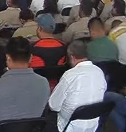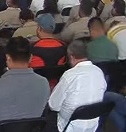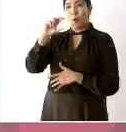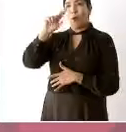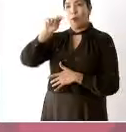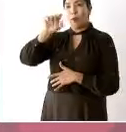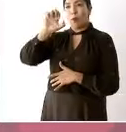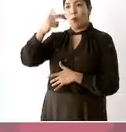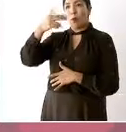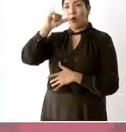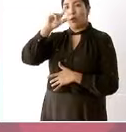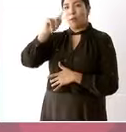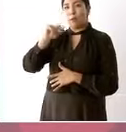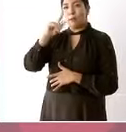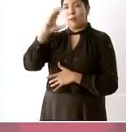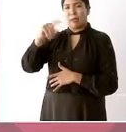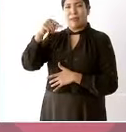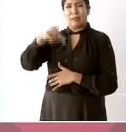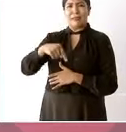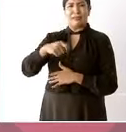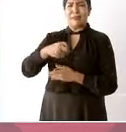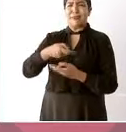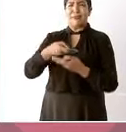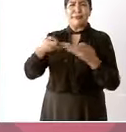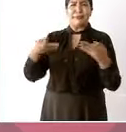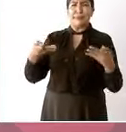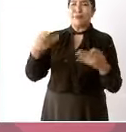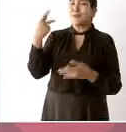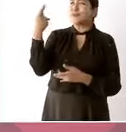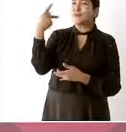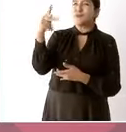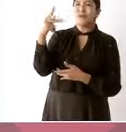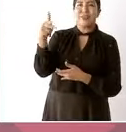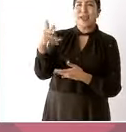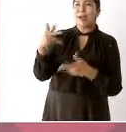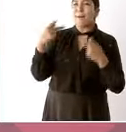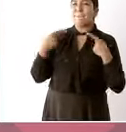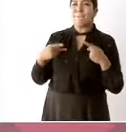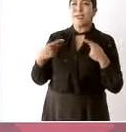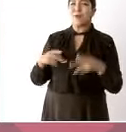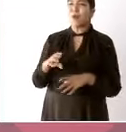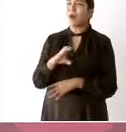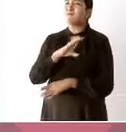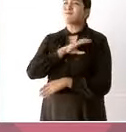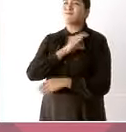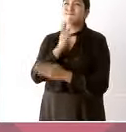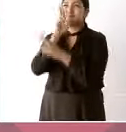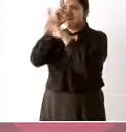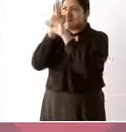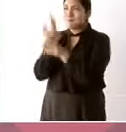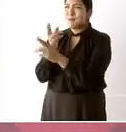sus tierras, la gente lo recibe con cariño, especialmente en estos días